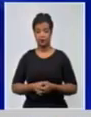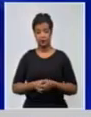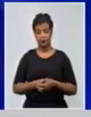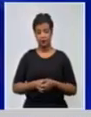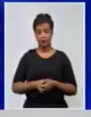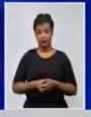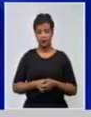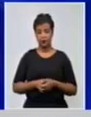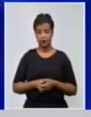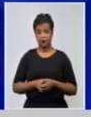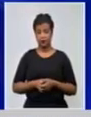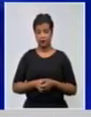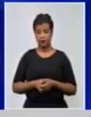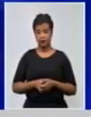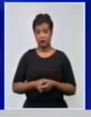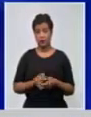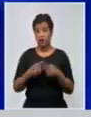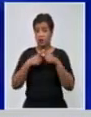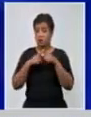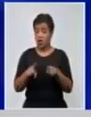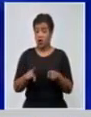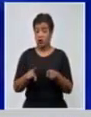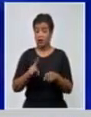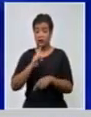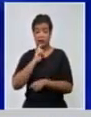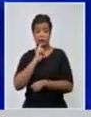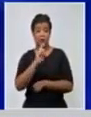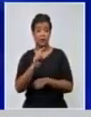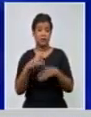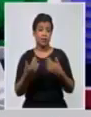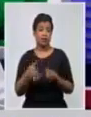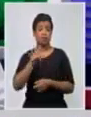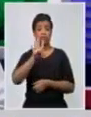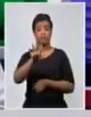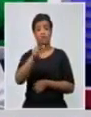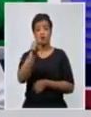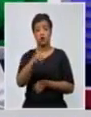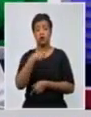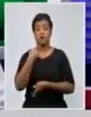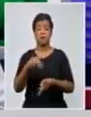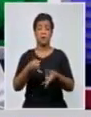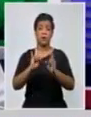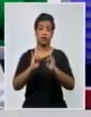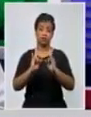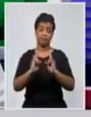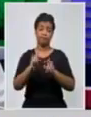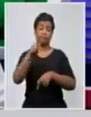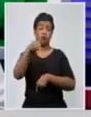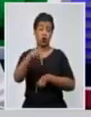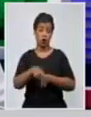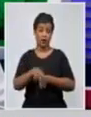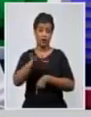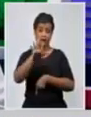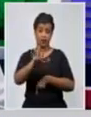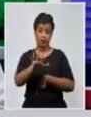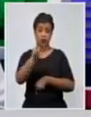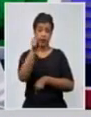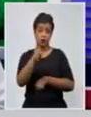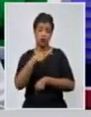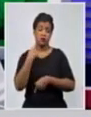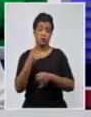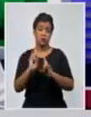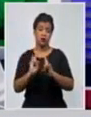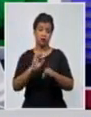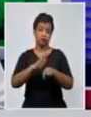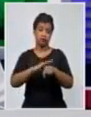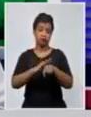es realmente embarazoso son 5 fallecidos que tenemos que informar en el día de hoy por